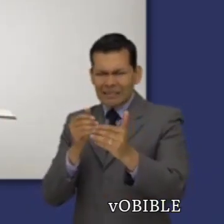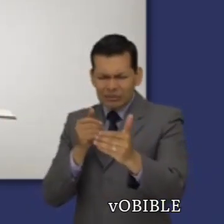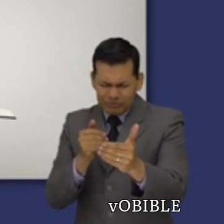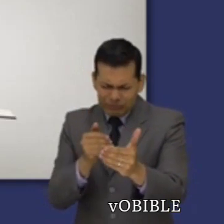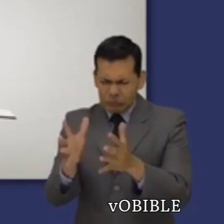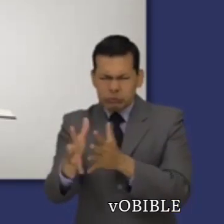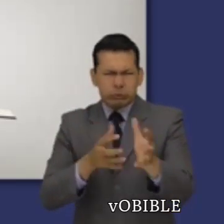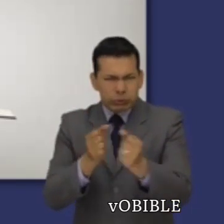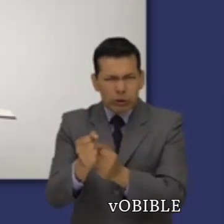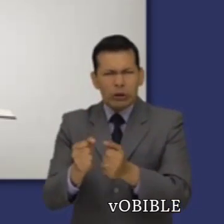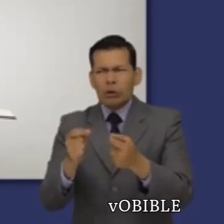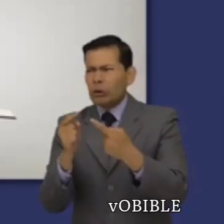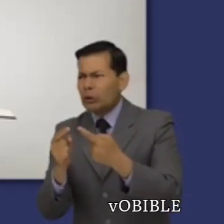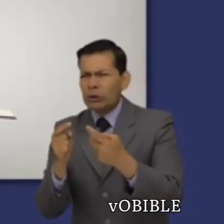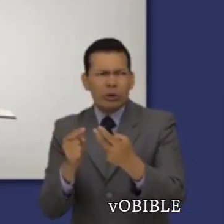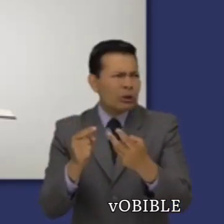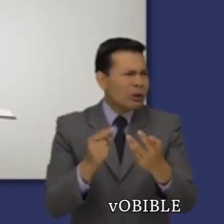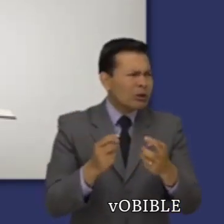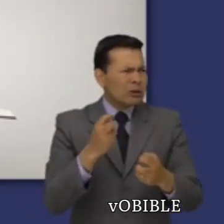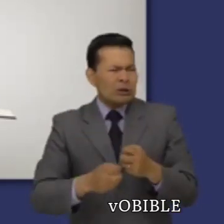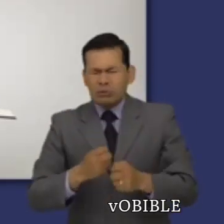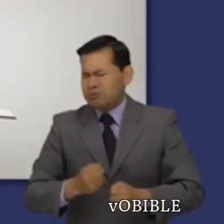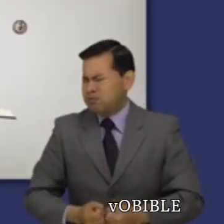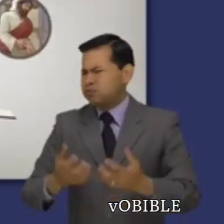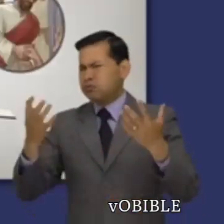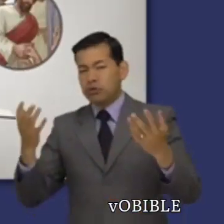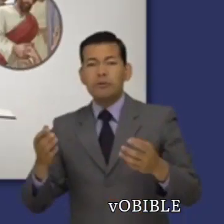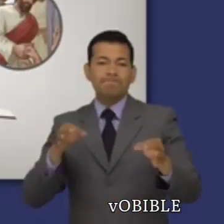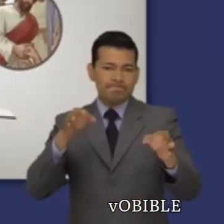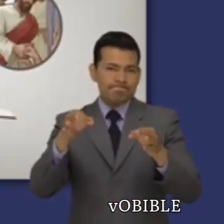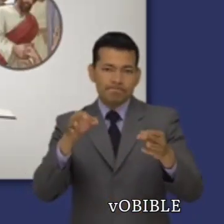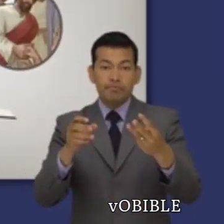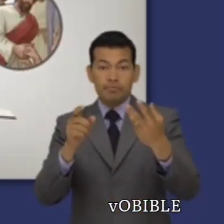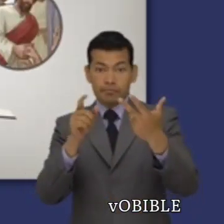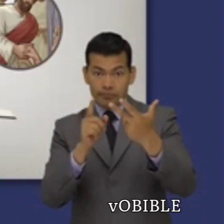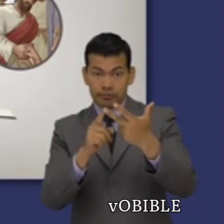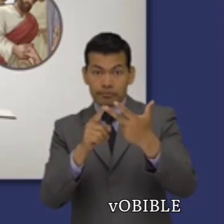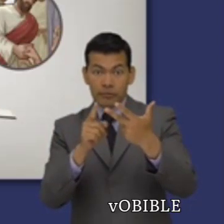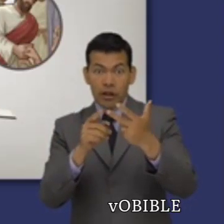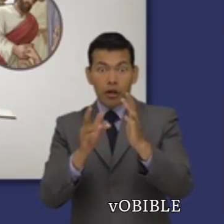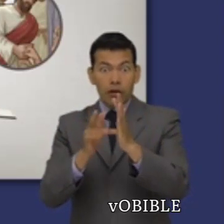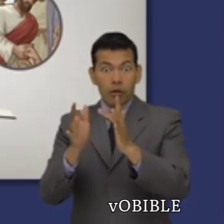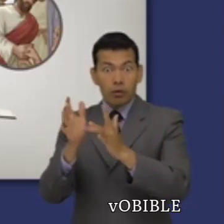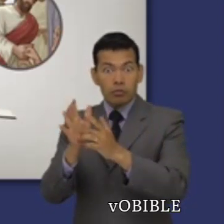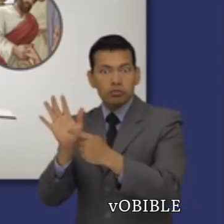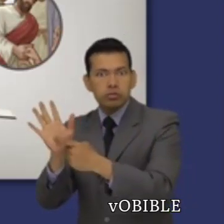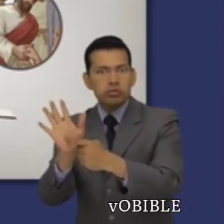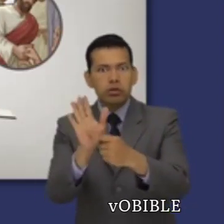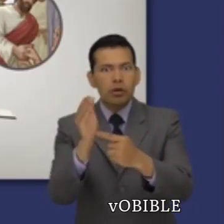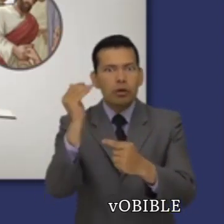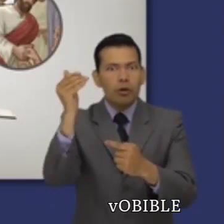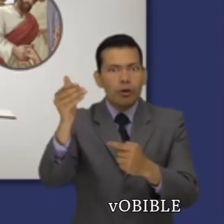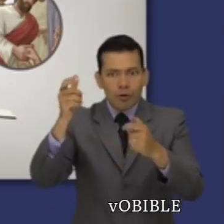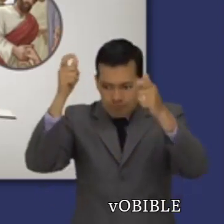mismo. En qué características identificarían los últimos días y en cómo las curaciones de Jesús muestran lo que Él hará